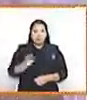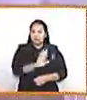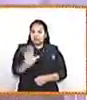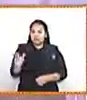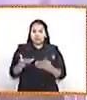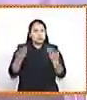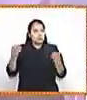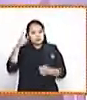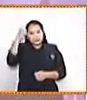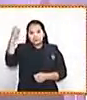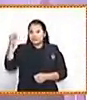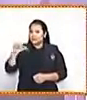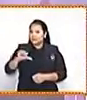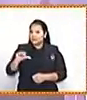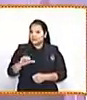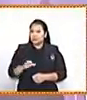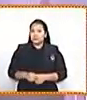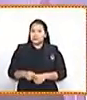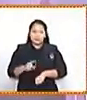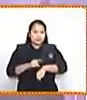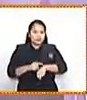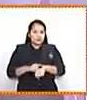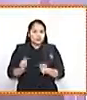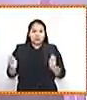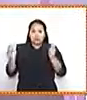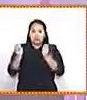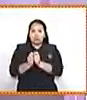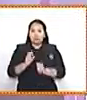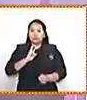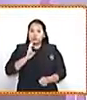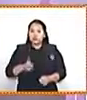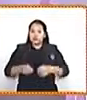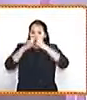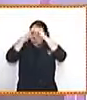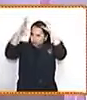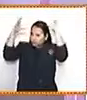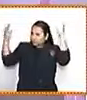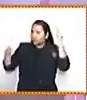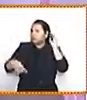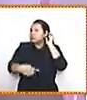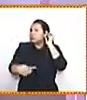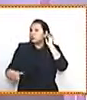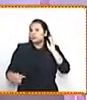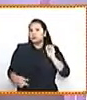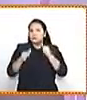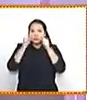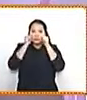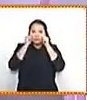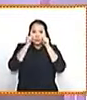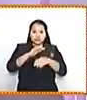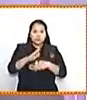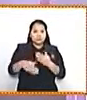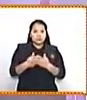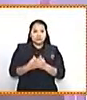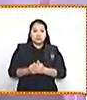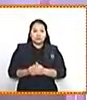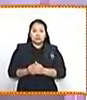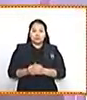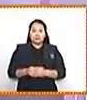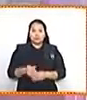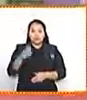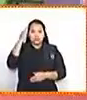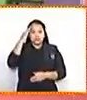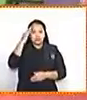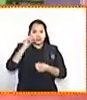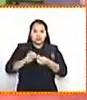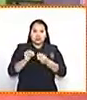que soñaron hoy, ha llegado el momento de juntos hacerlo realidad con la diaria. Atentos todos a su pantalla porque vamos a conocer el